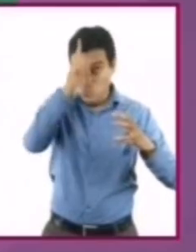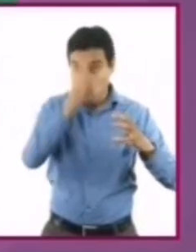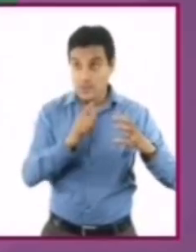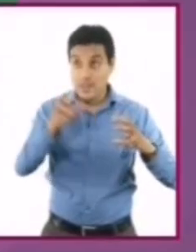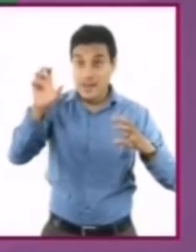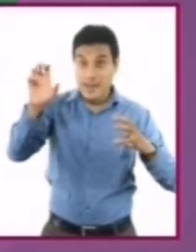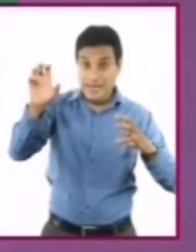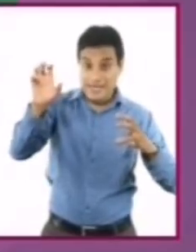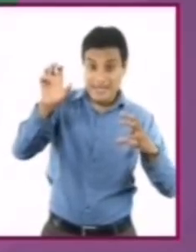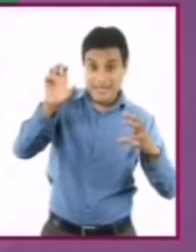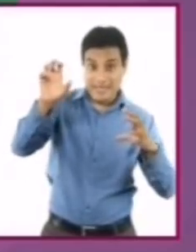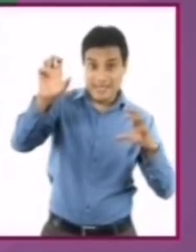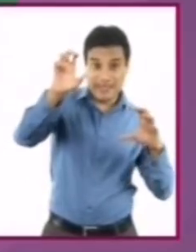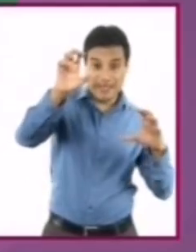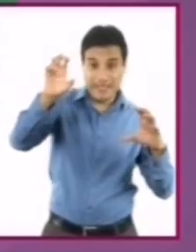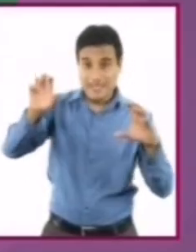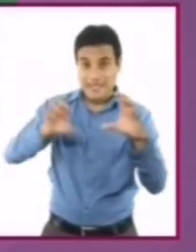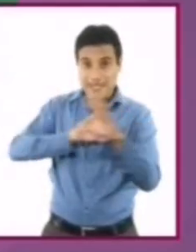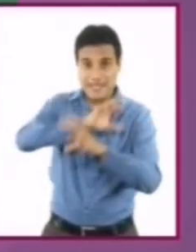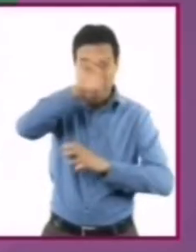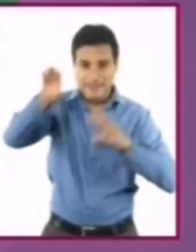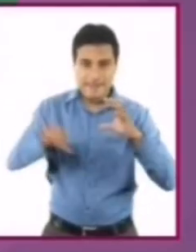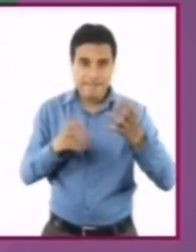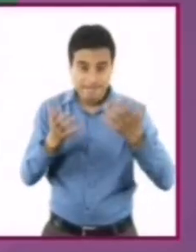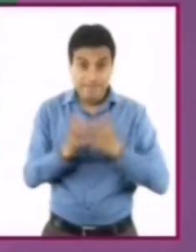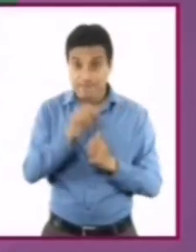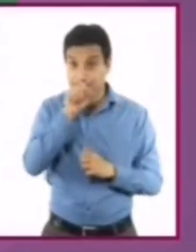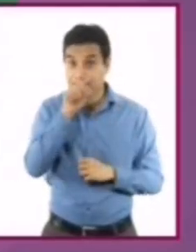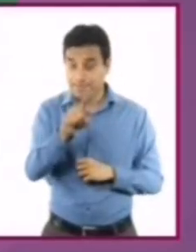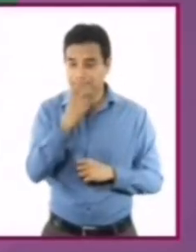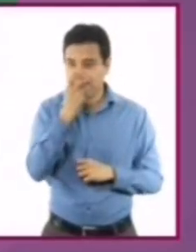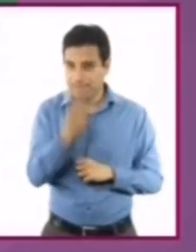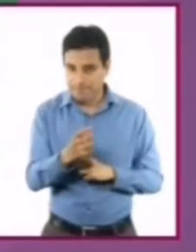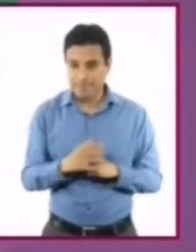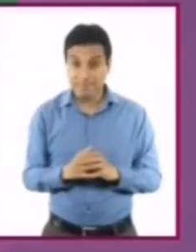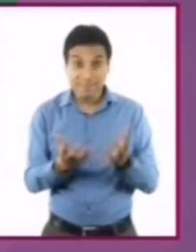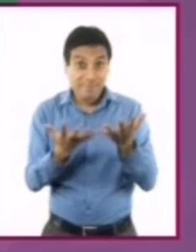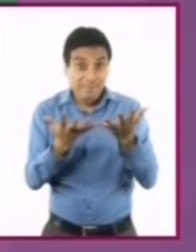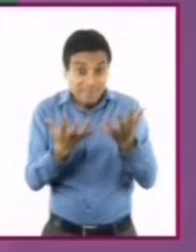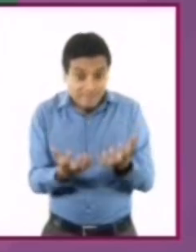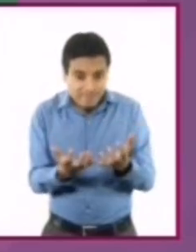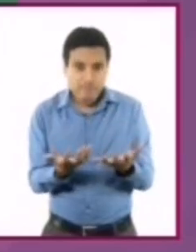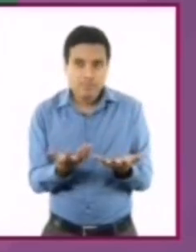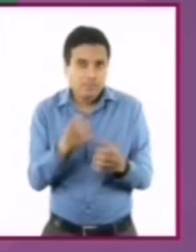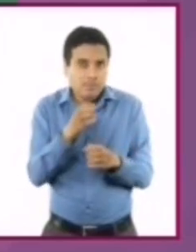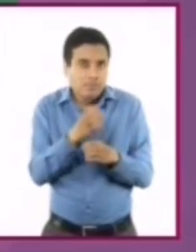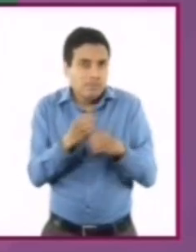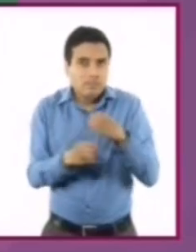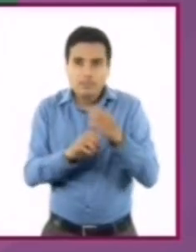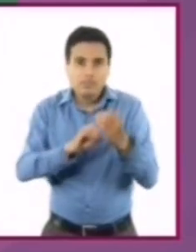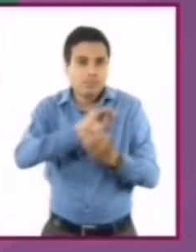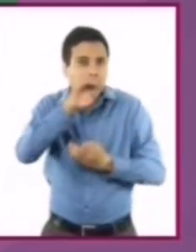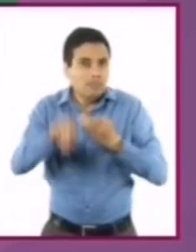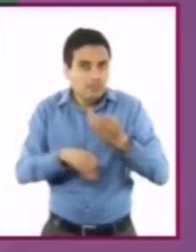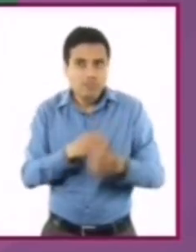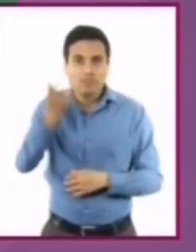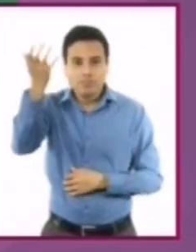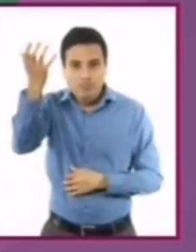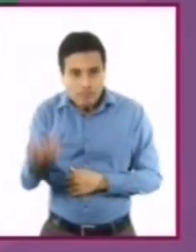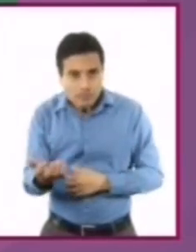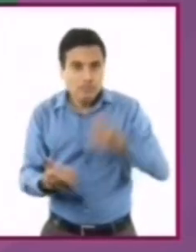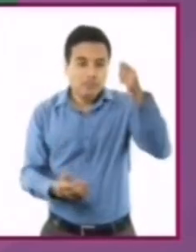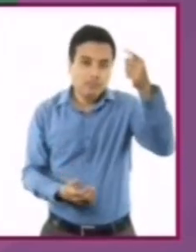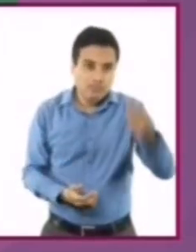elíptica. Por otro lado, propuso que la fuerza de atracción gravitacional afectaba también a todos los cuerpos situados en la superficie